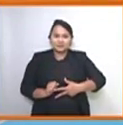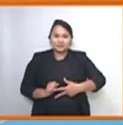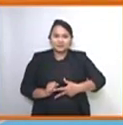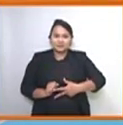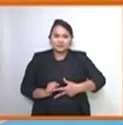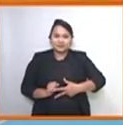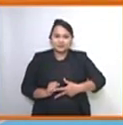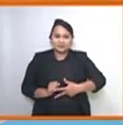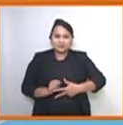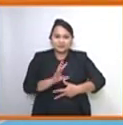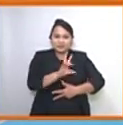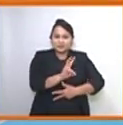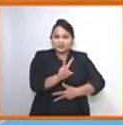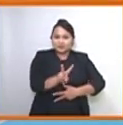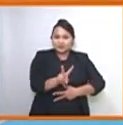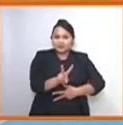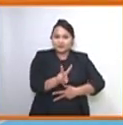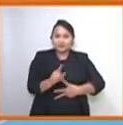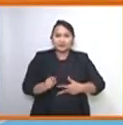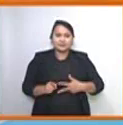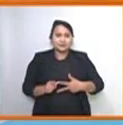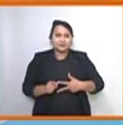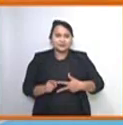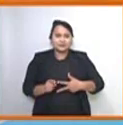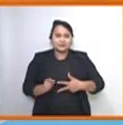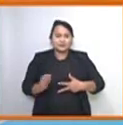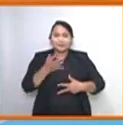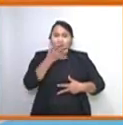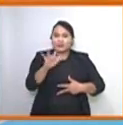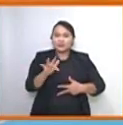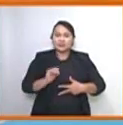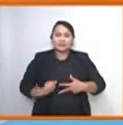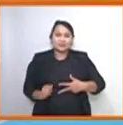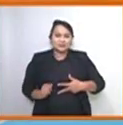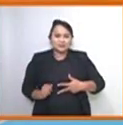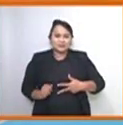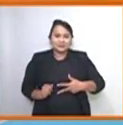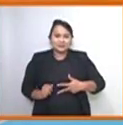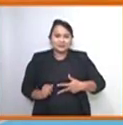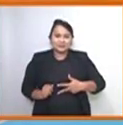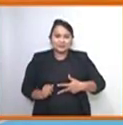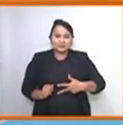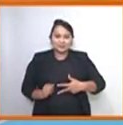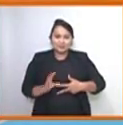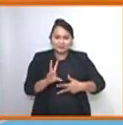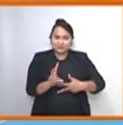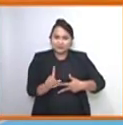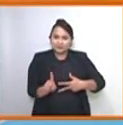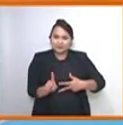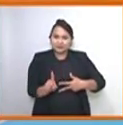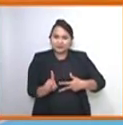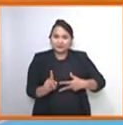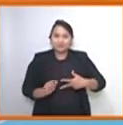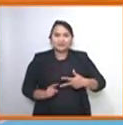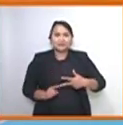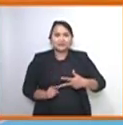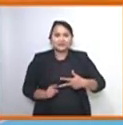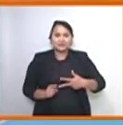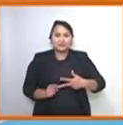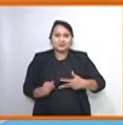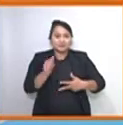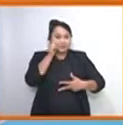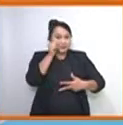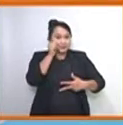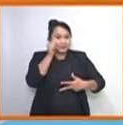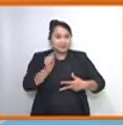el 72. Segundo número ganador, suerte, porque es el 71. Tercer y último número ganador,